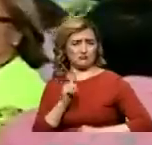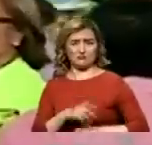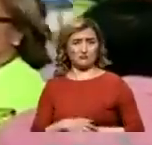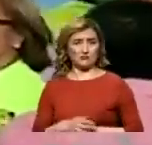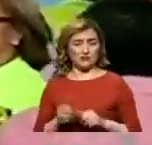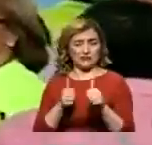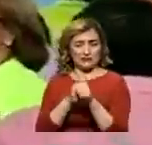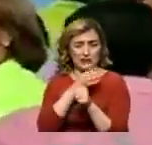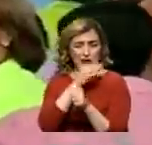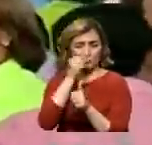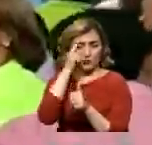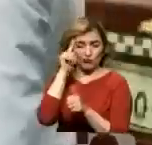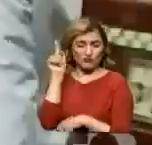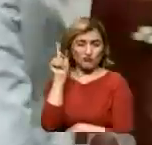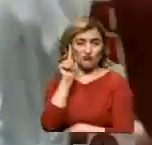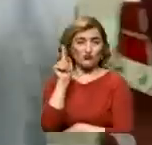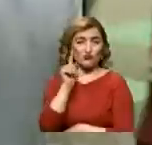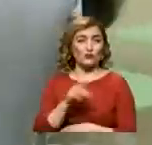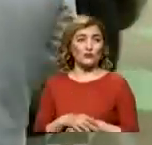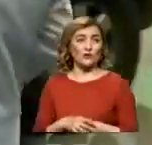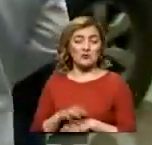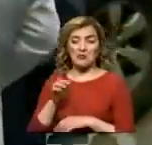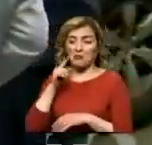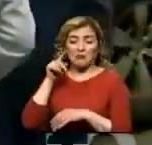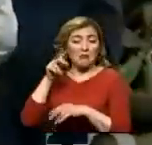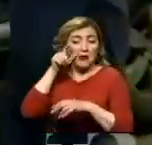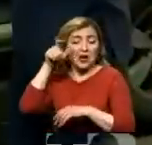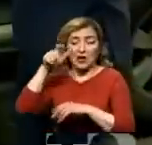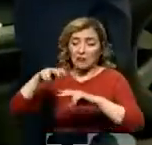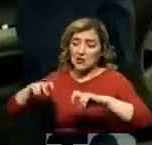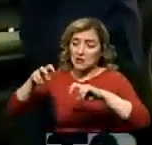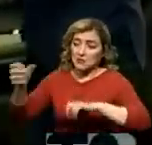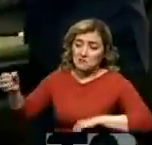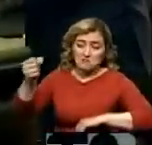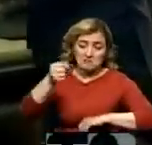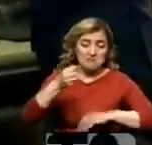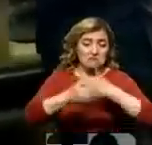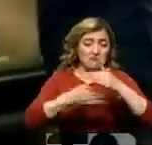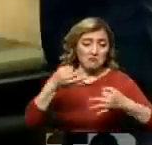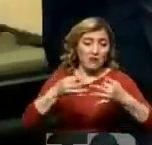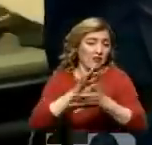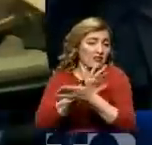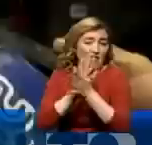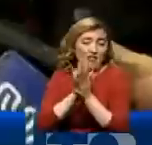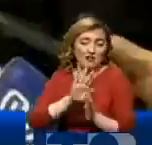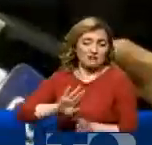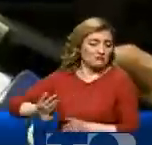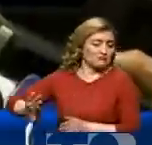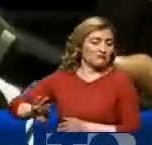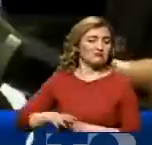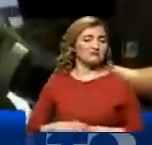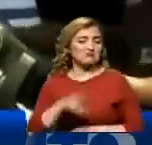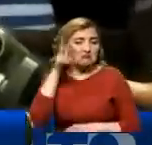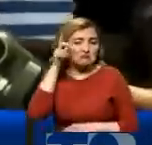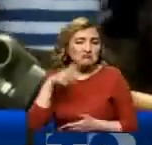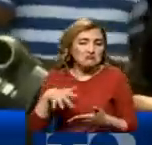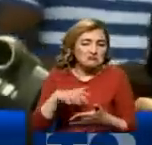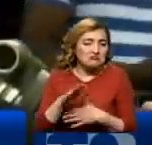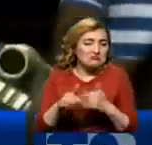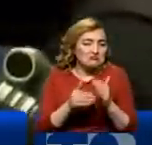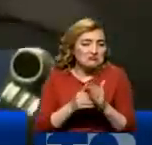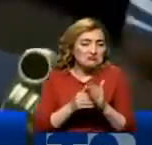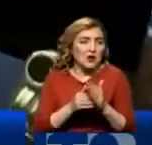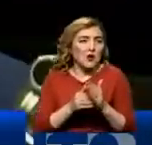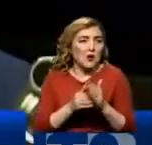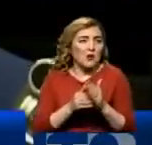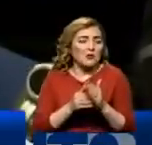con el correísmo. Y al no haber sido vinculado por fiscalía en el caso Sobornos 2012-2016, cree que los cuestionamientos que han surgido